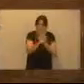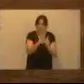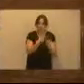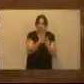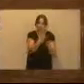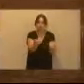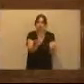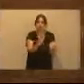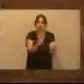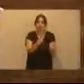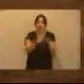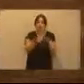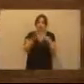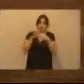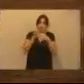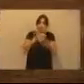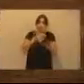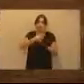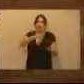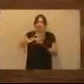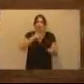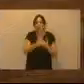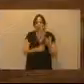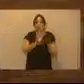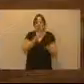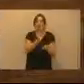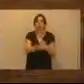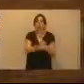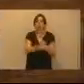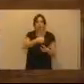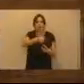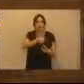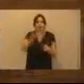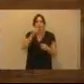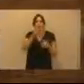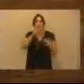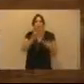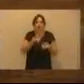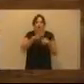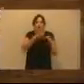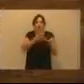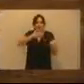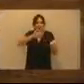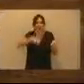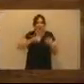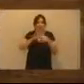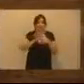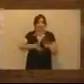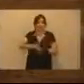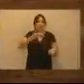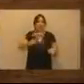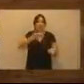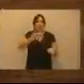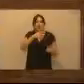En este sentido, nosotros ya reiteramos nuestra posición respecto a la importancia del